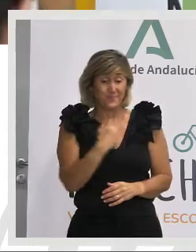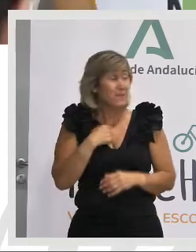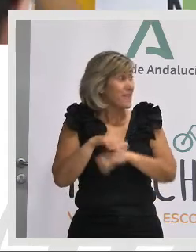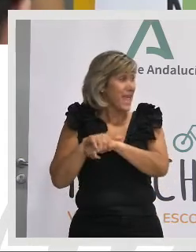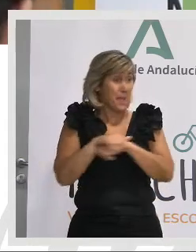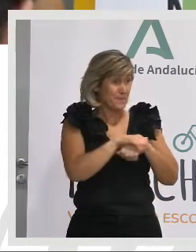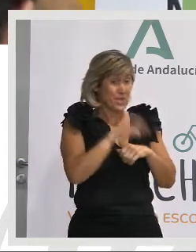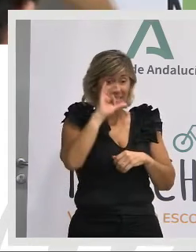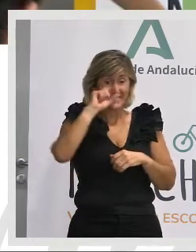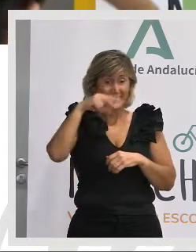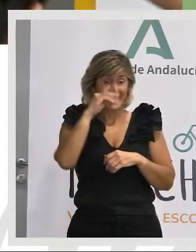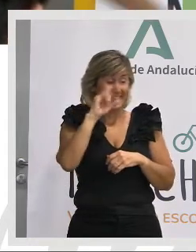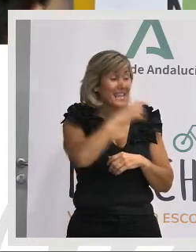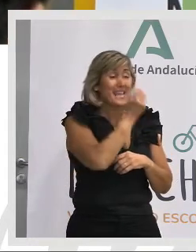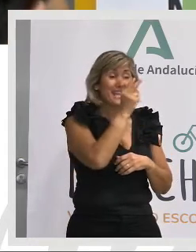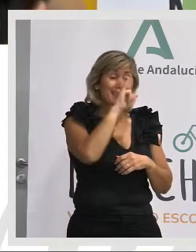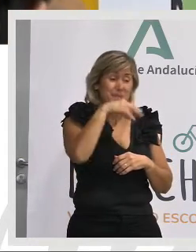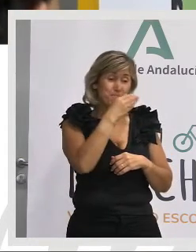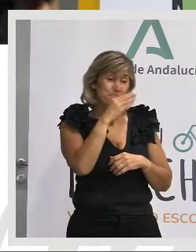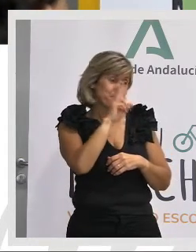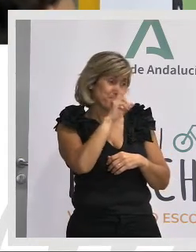Santi y Kim Valle. Yo soy Silvio.